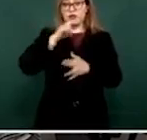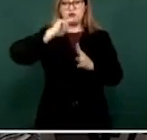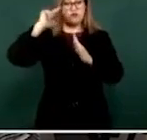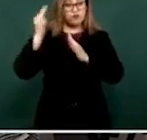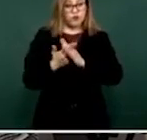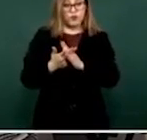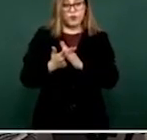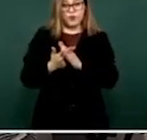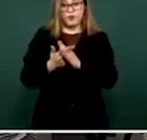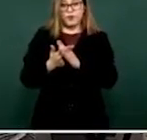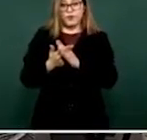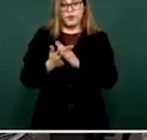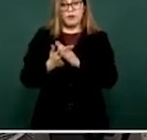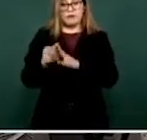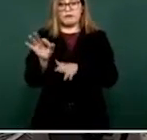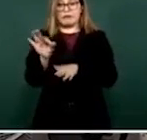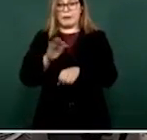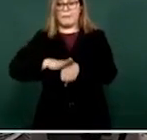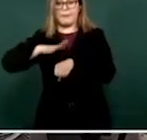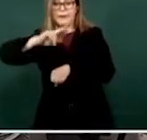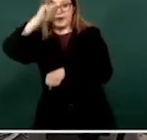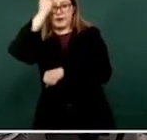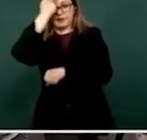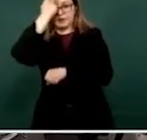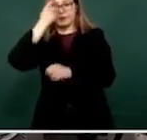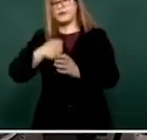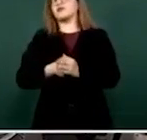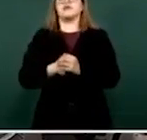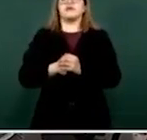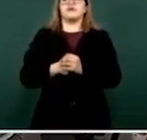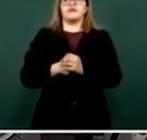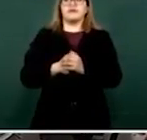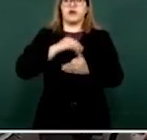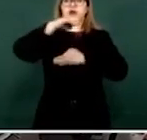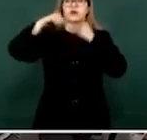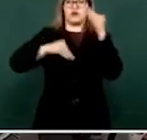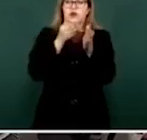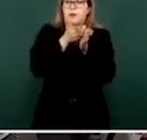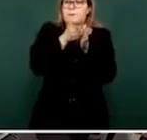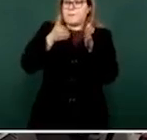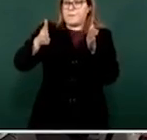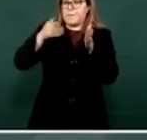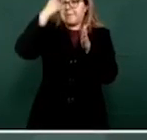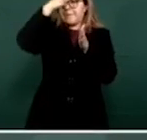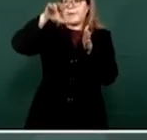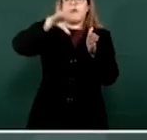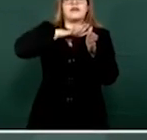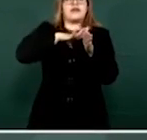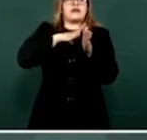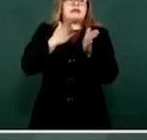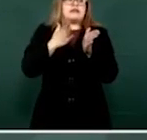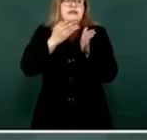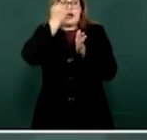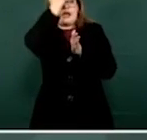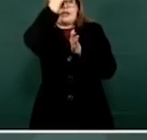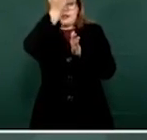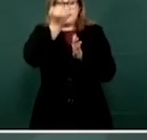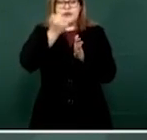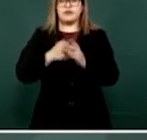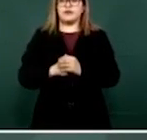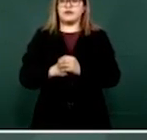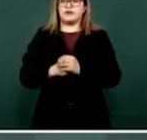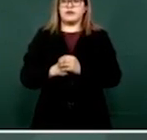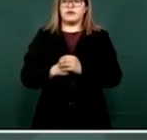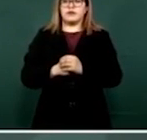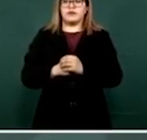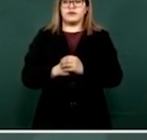homicidios, un poco más en San Luis, en todo este periodo, para tener una idea de